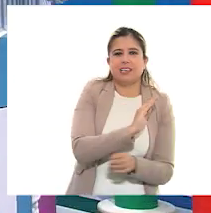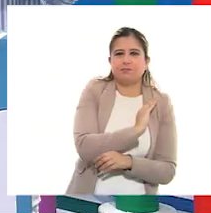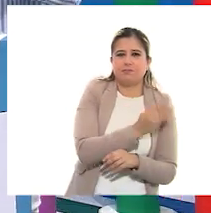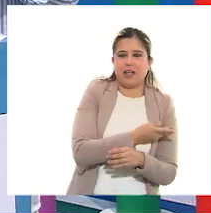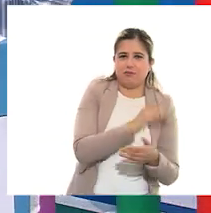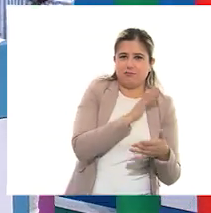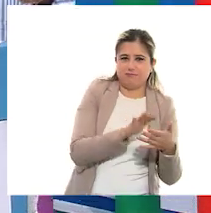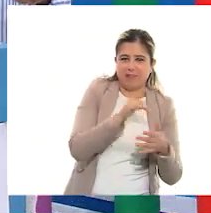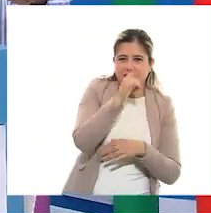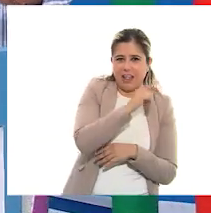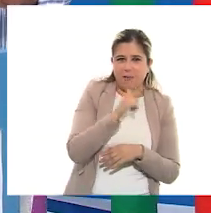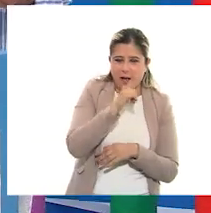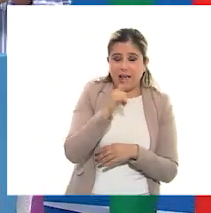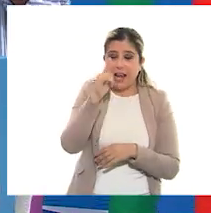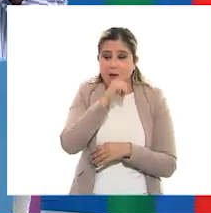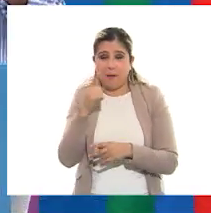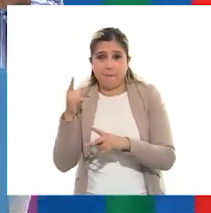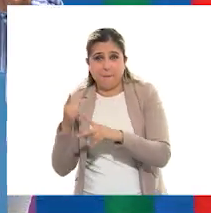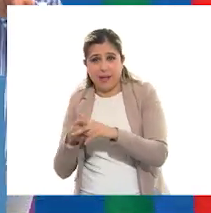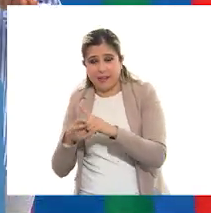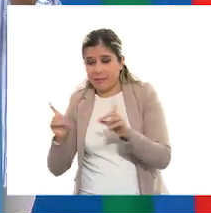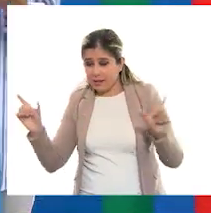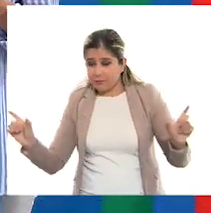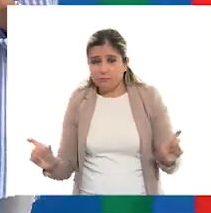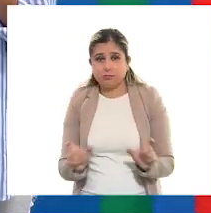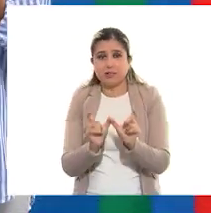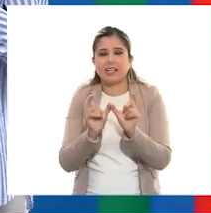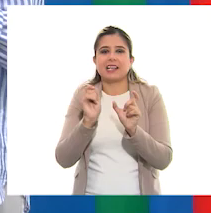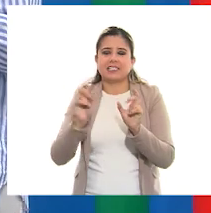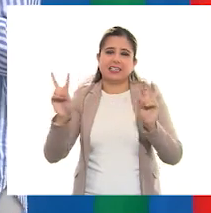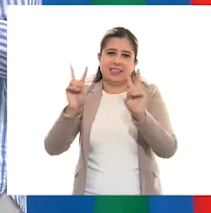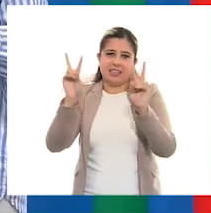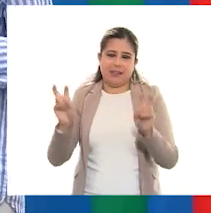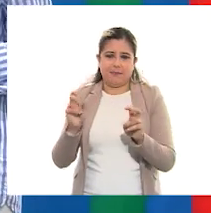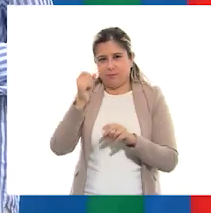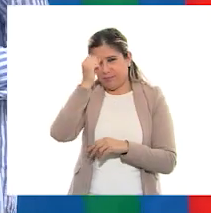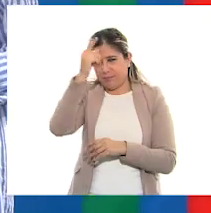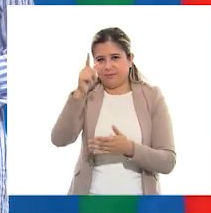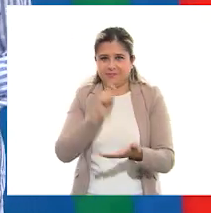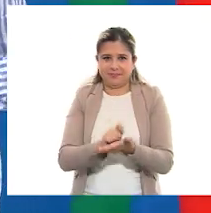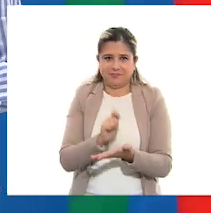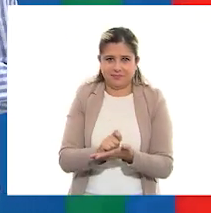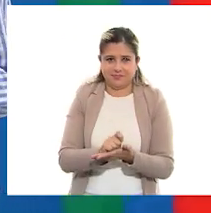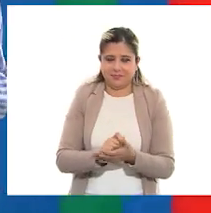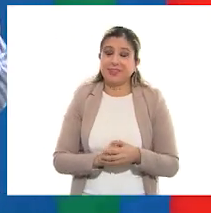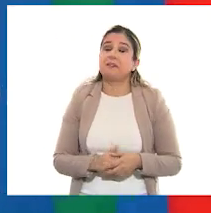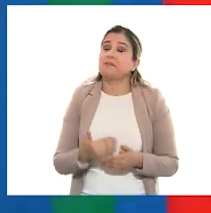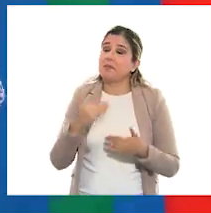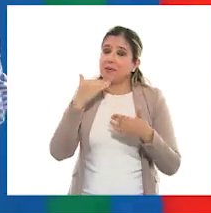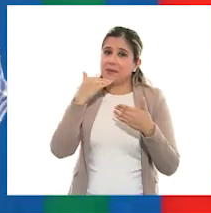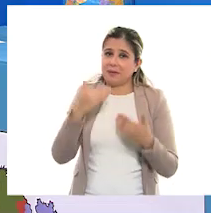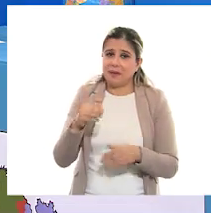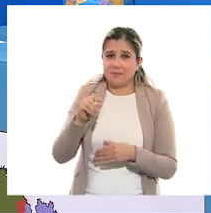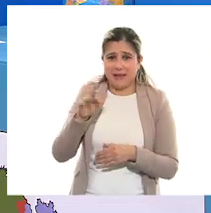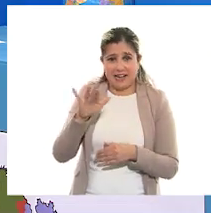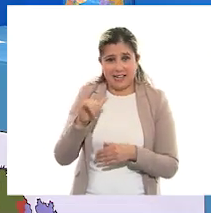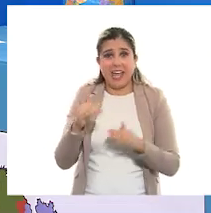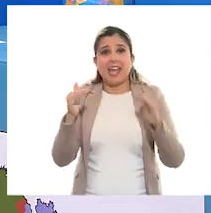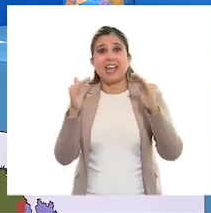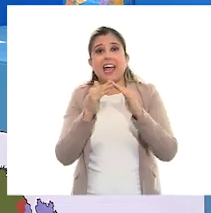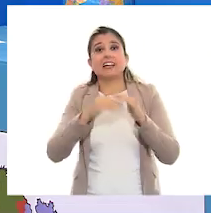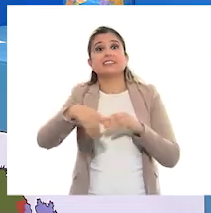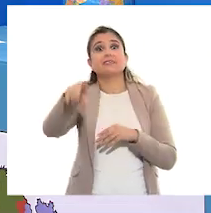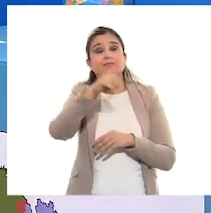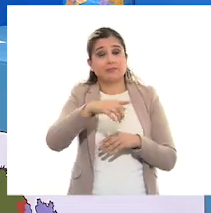Y lenguaje de las matemáticas supongo que es el título que le dio el autor. Buen trabajo, María. ¿En casa están